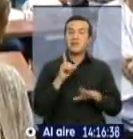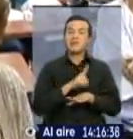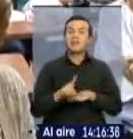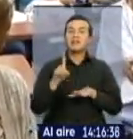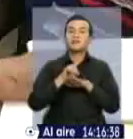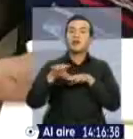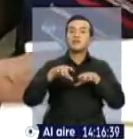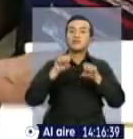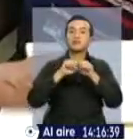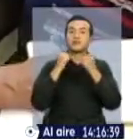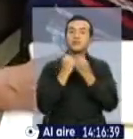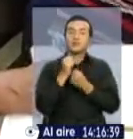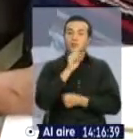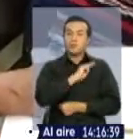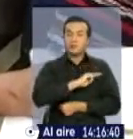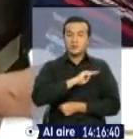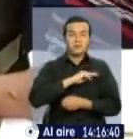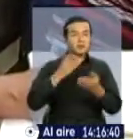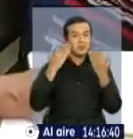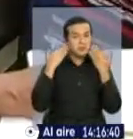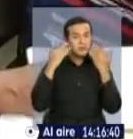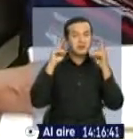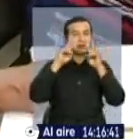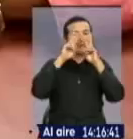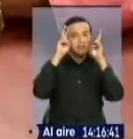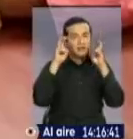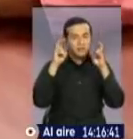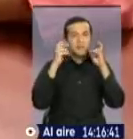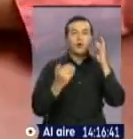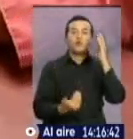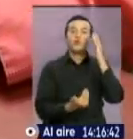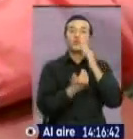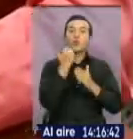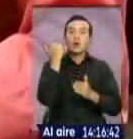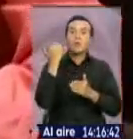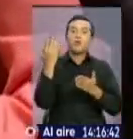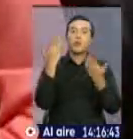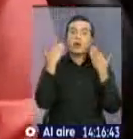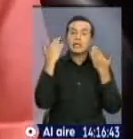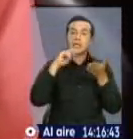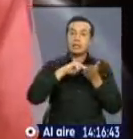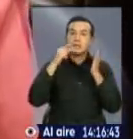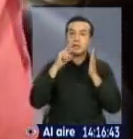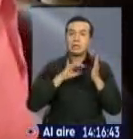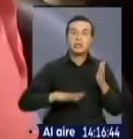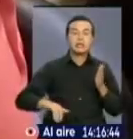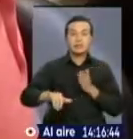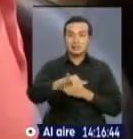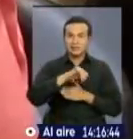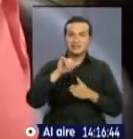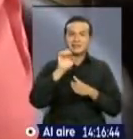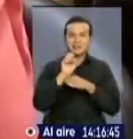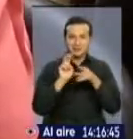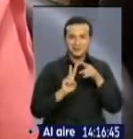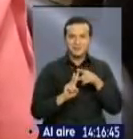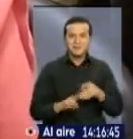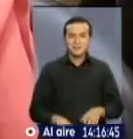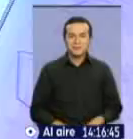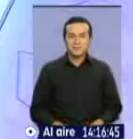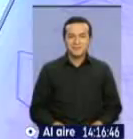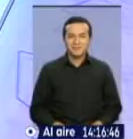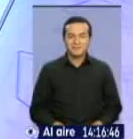de Acción Social del Cabildo Porteño dentro del marco de la construcción de un Guayaquil digital. Guadalupe Ayoví, Ecuador